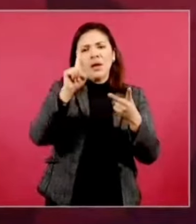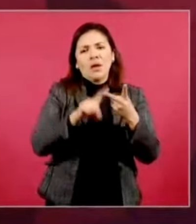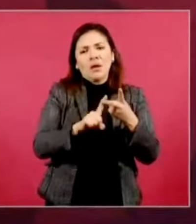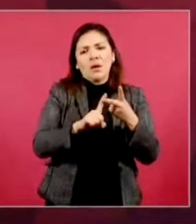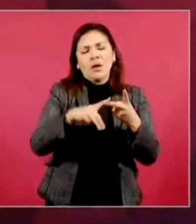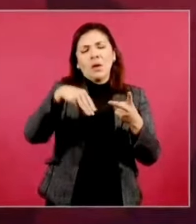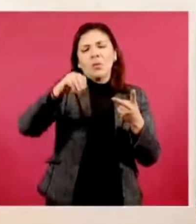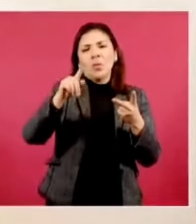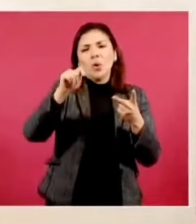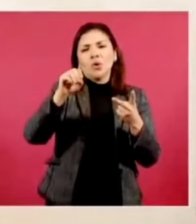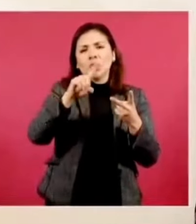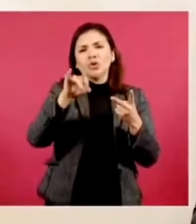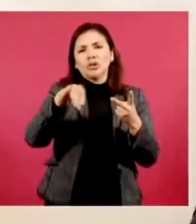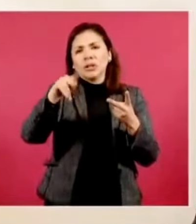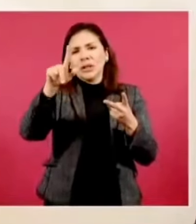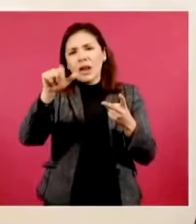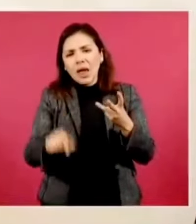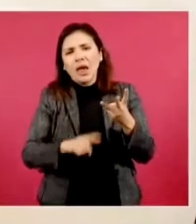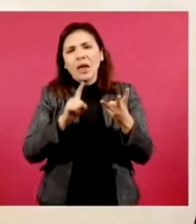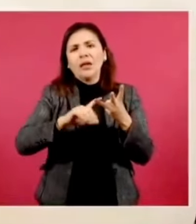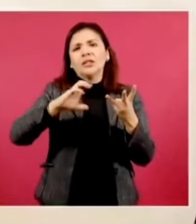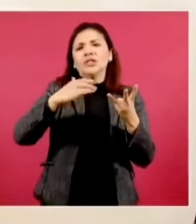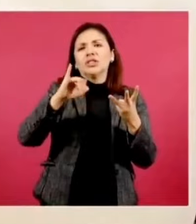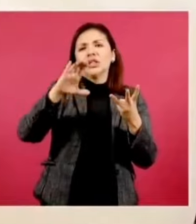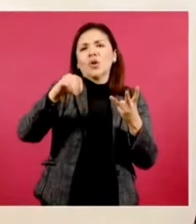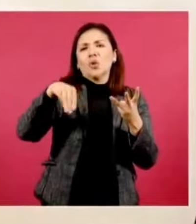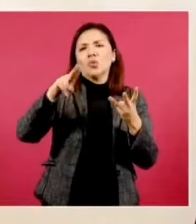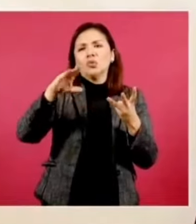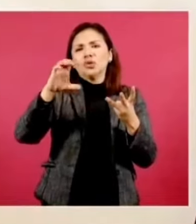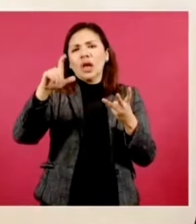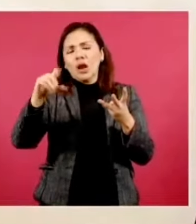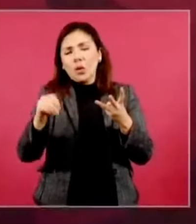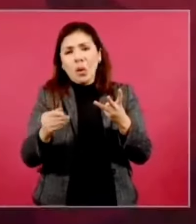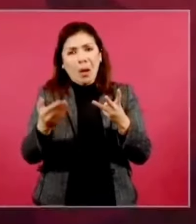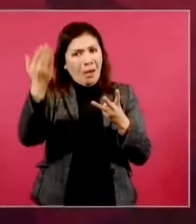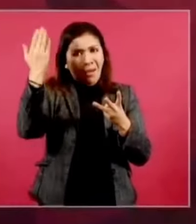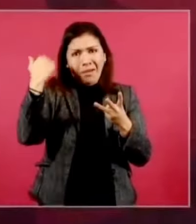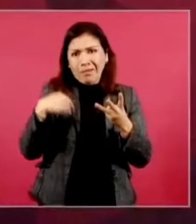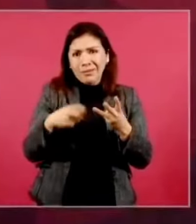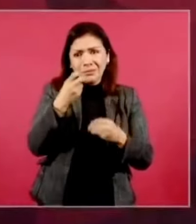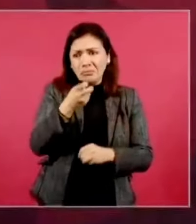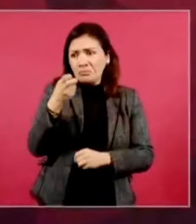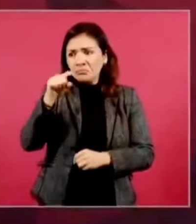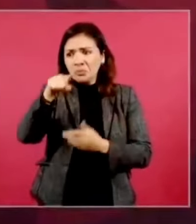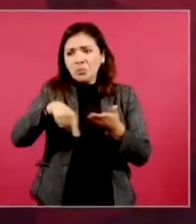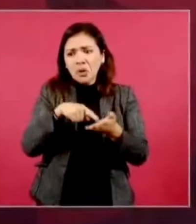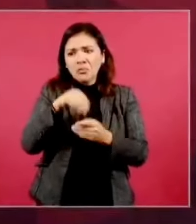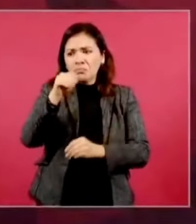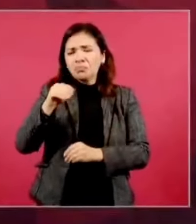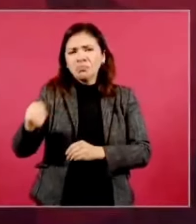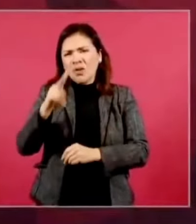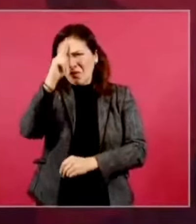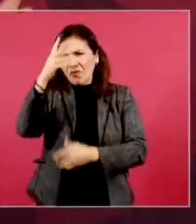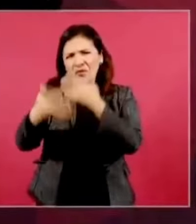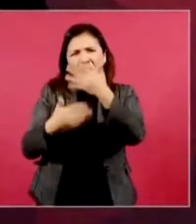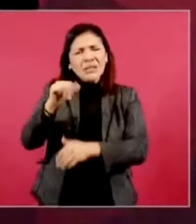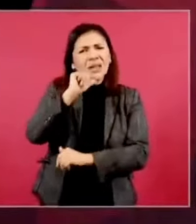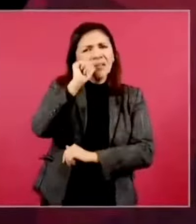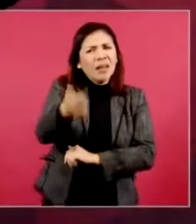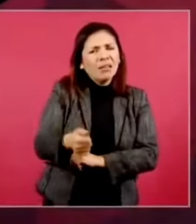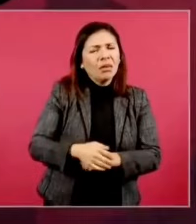Motocintla, en Chicomucelo, no había violencia. Y de